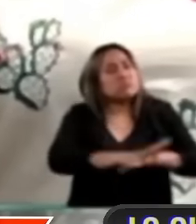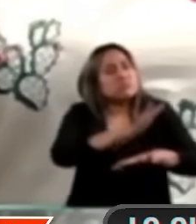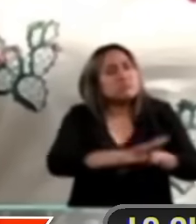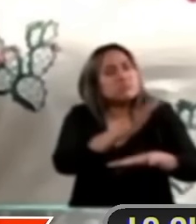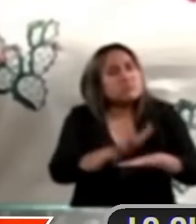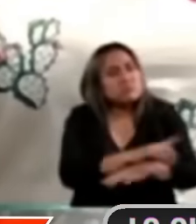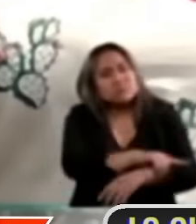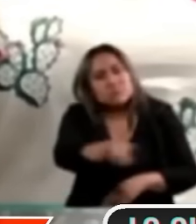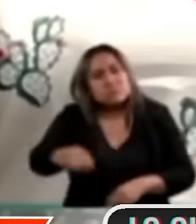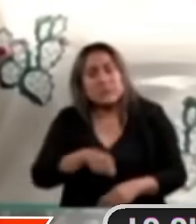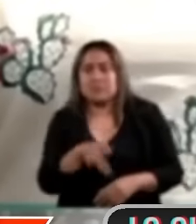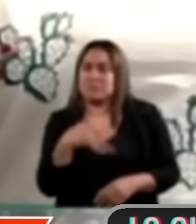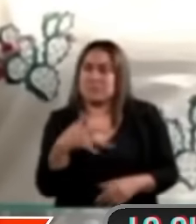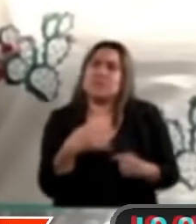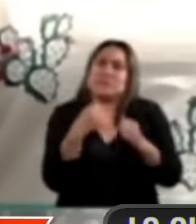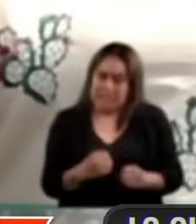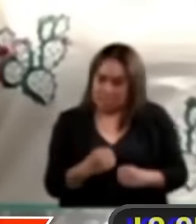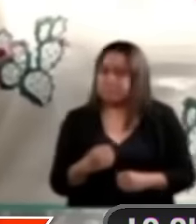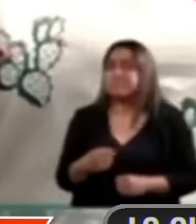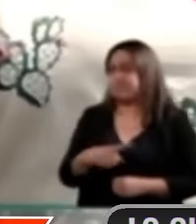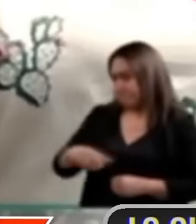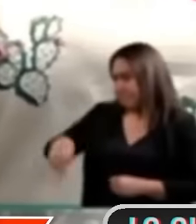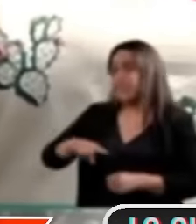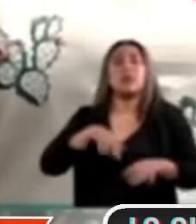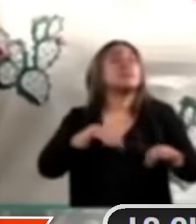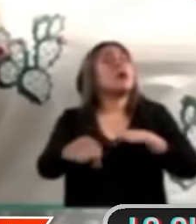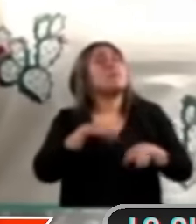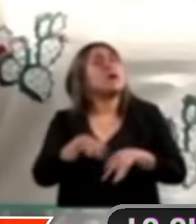pueden tener la certeza de que continuaremos trabajando